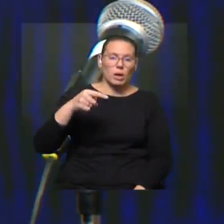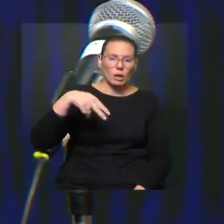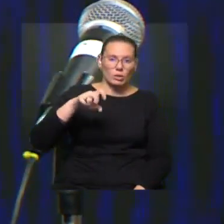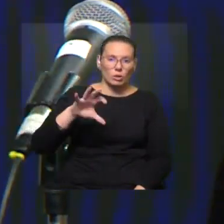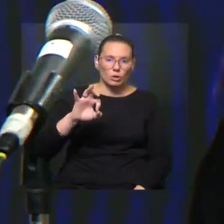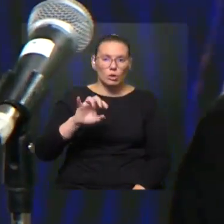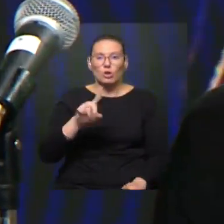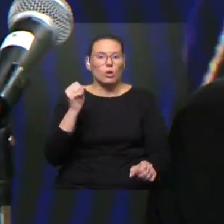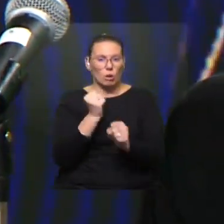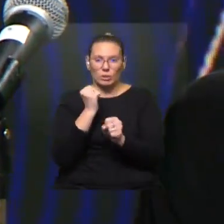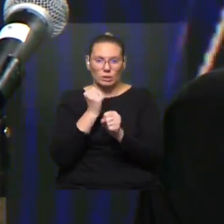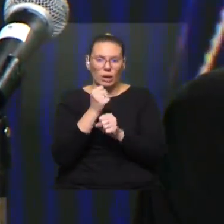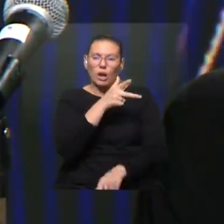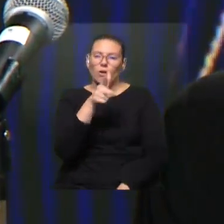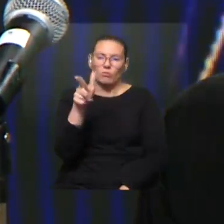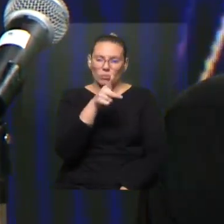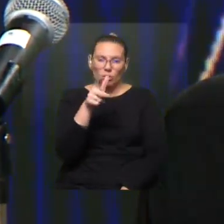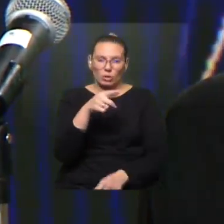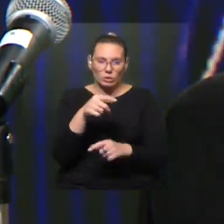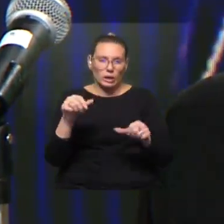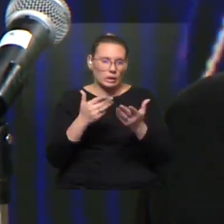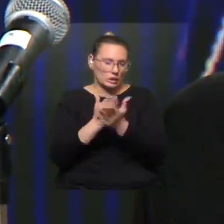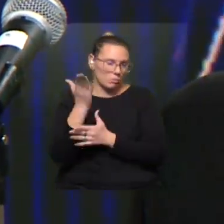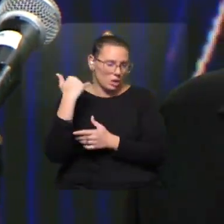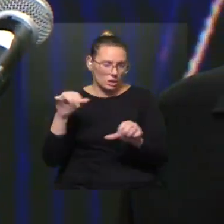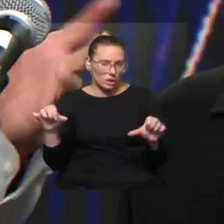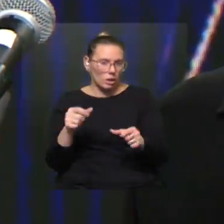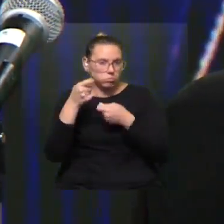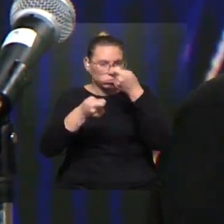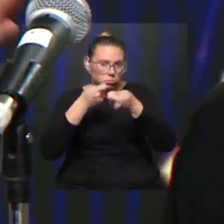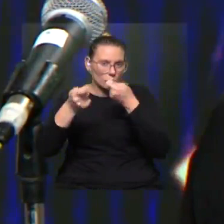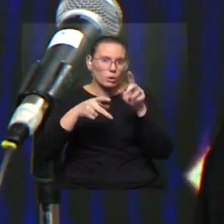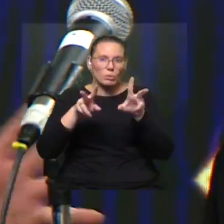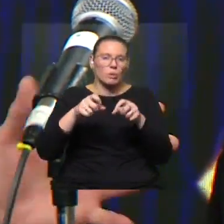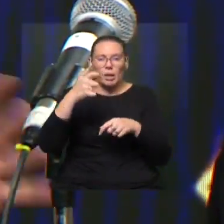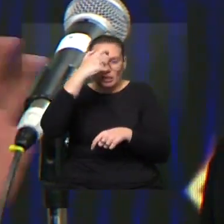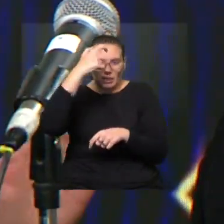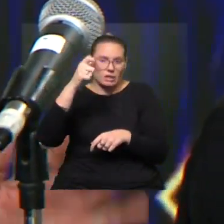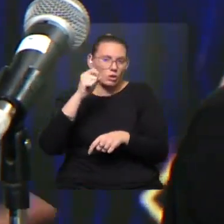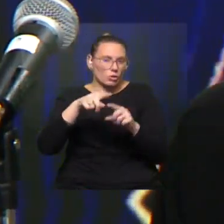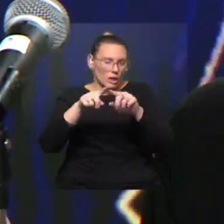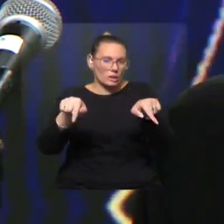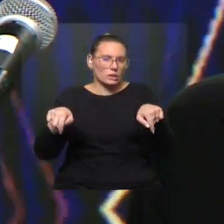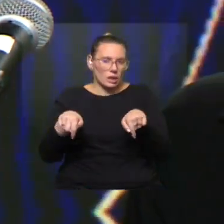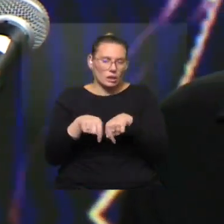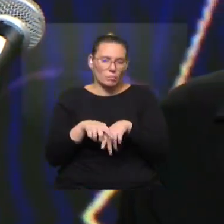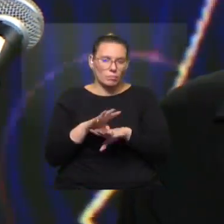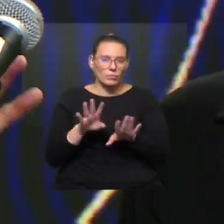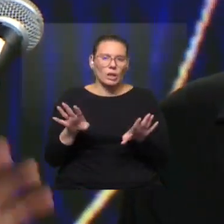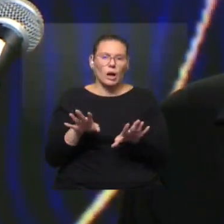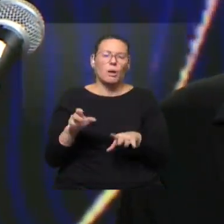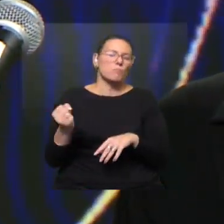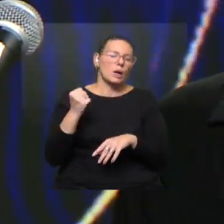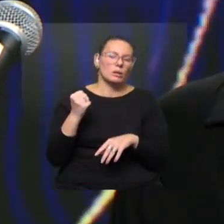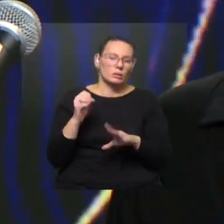visuales que es algo que ha caracterizado todas las puestas que hemos hecho por un tema de recursos técnicos de ahí la sala dijimos vamos